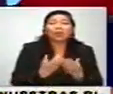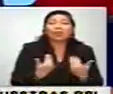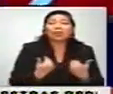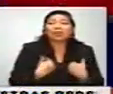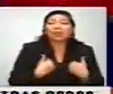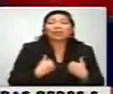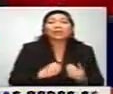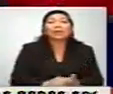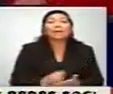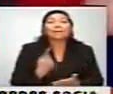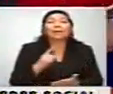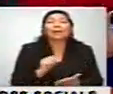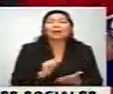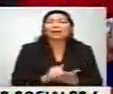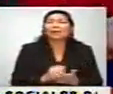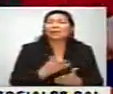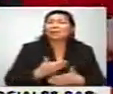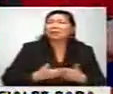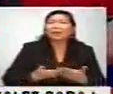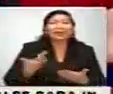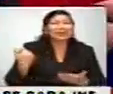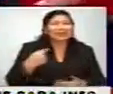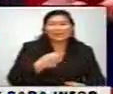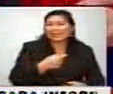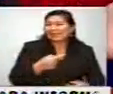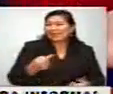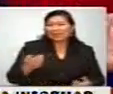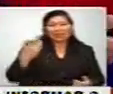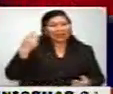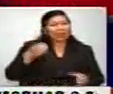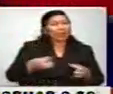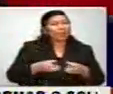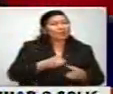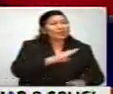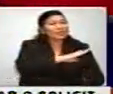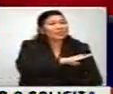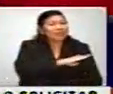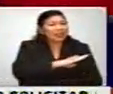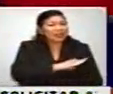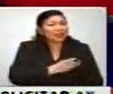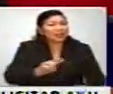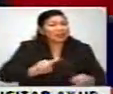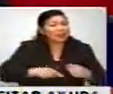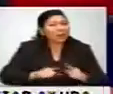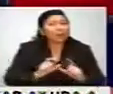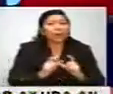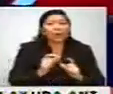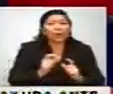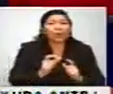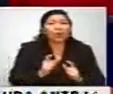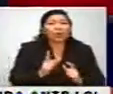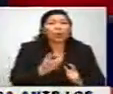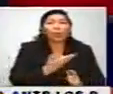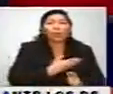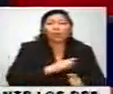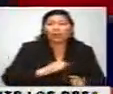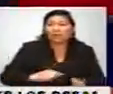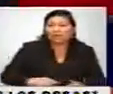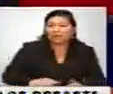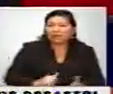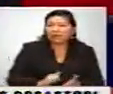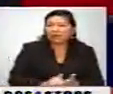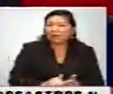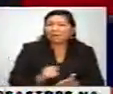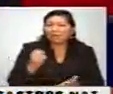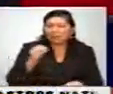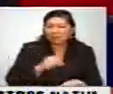las facultades para evitar lo que pase, lo que pasó esta semana, que en la Comisión de Fiscalización se citó a un gobernador, creo que